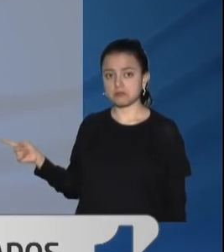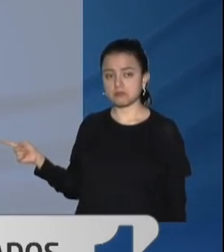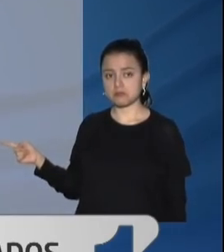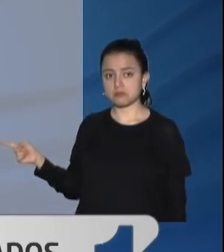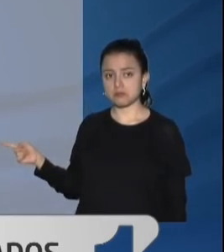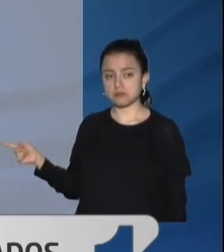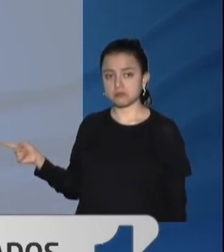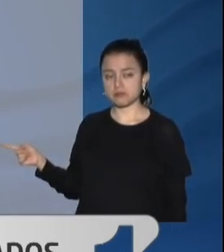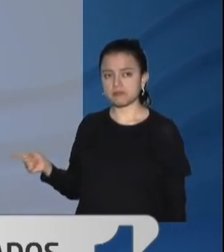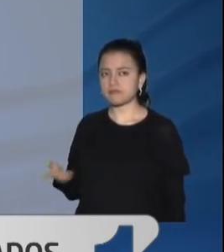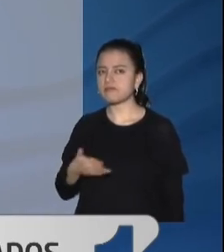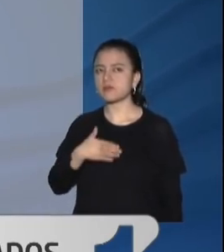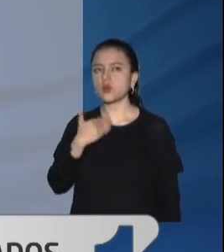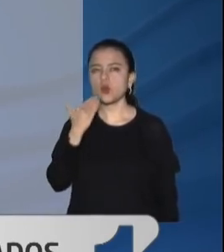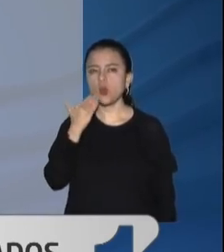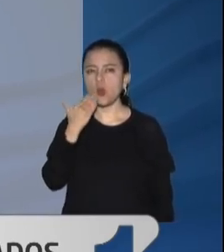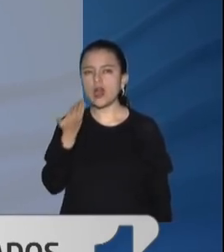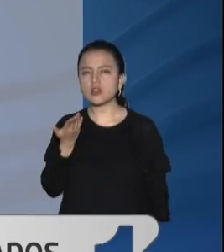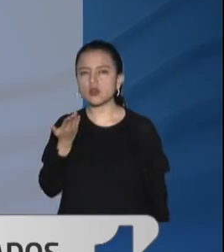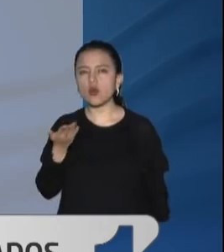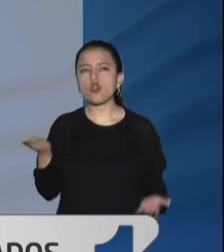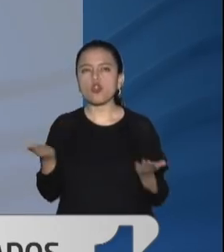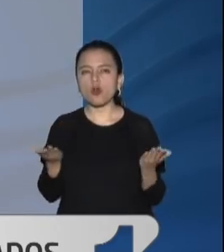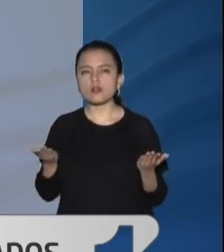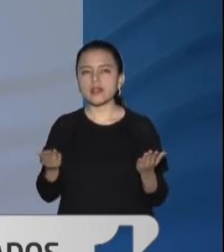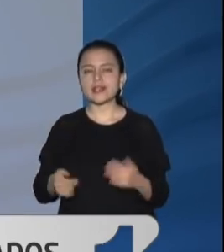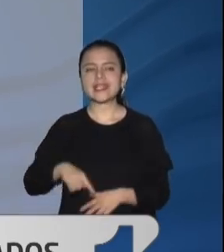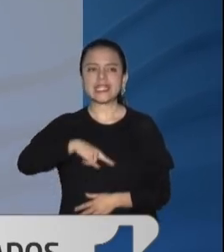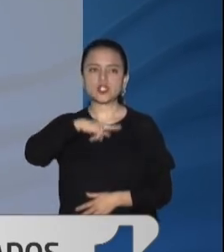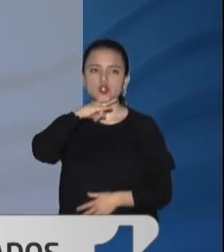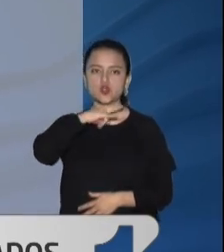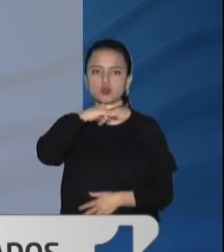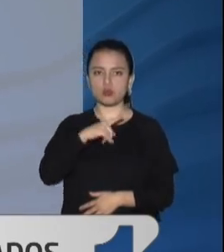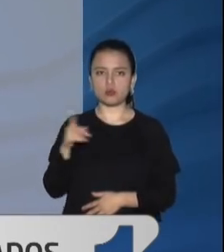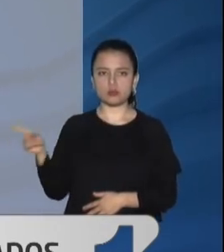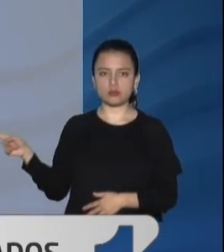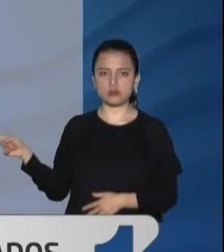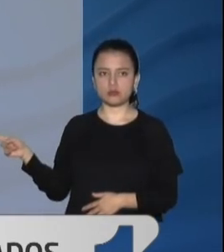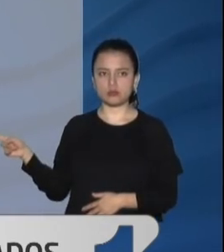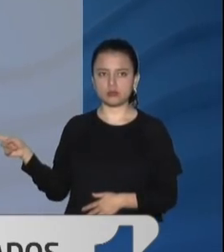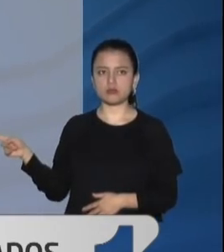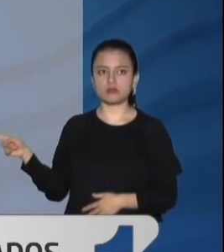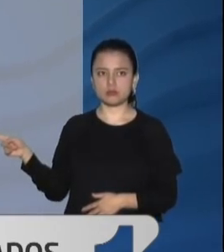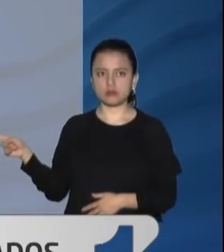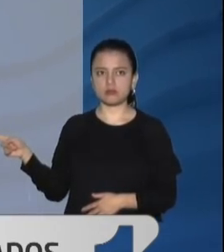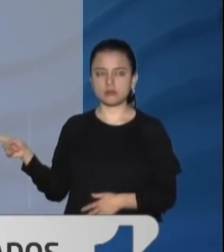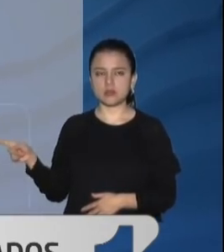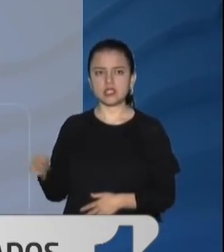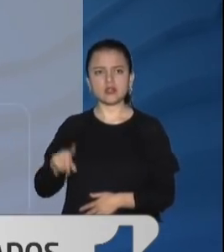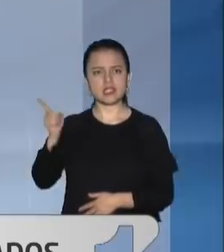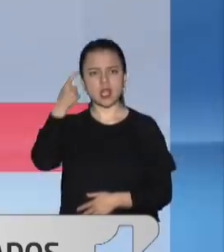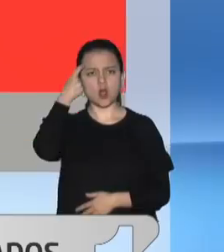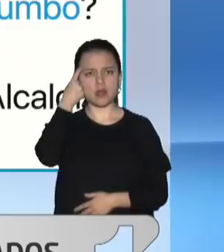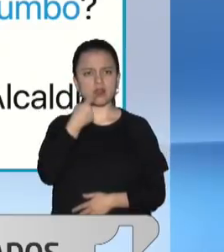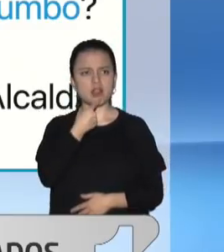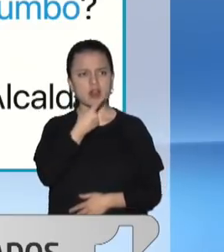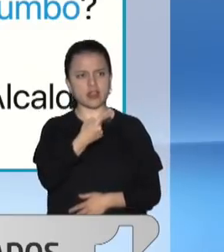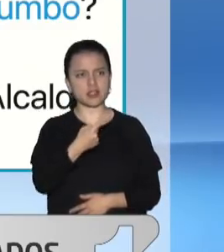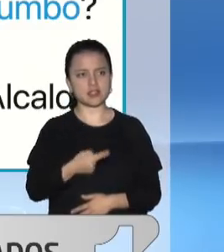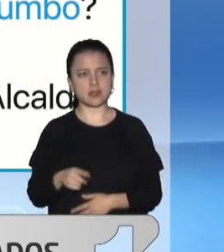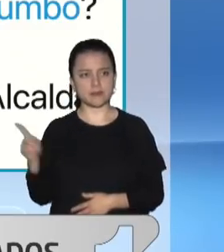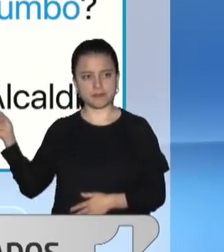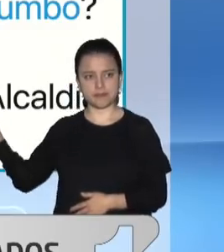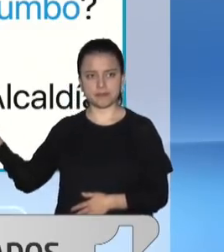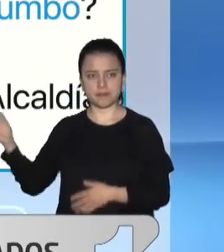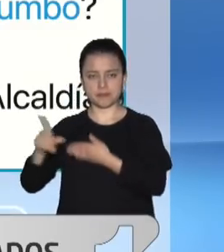encapuchados. El hecho ocurrió en el municipio de Yumbo. La mandataria afirmó en sus redes sociales sentirse indignada. Tengo mucha,